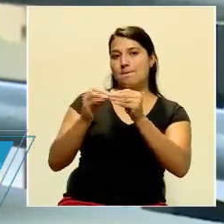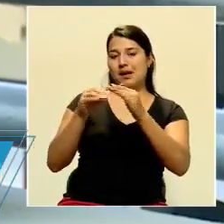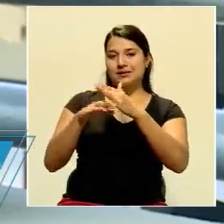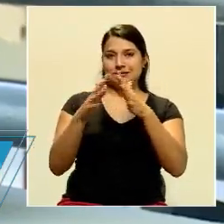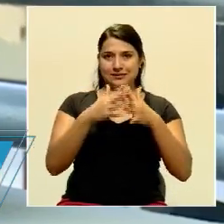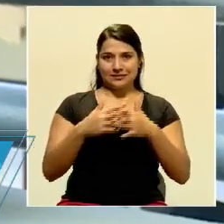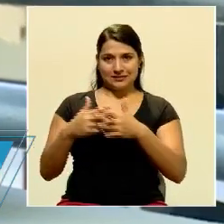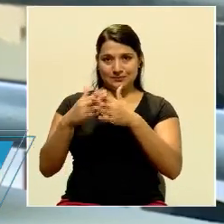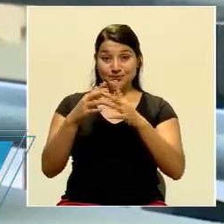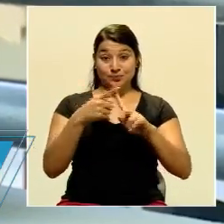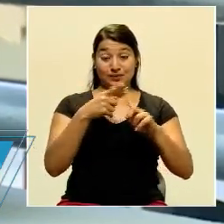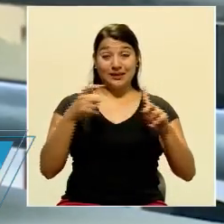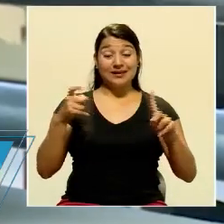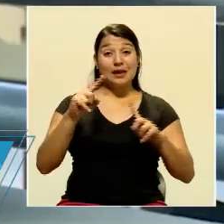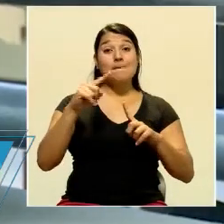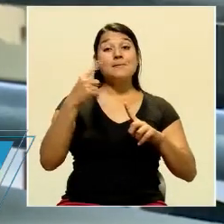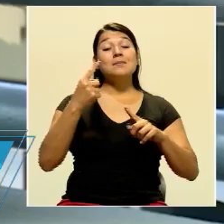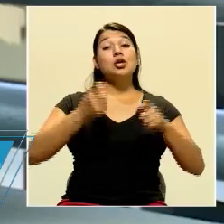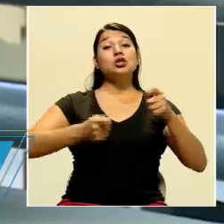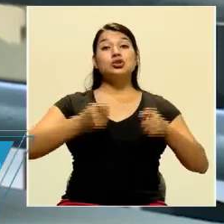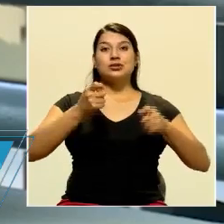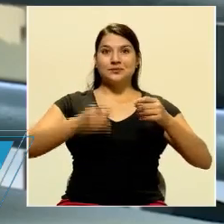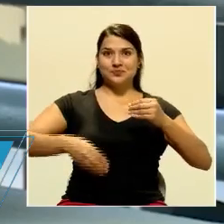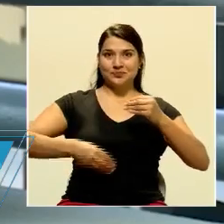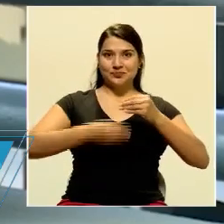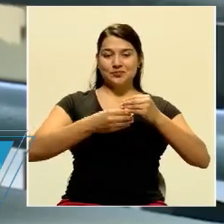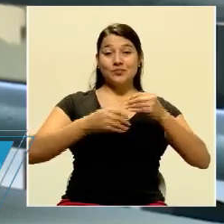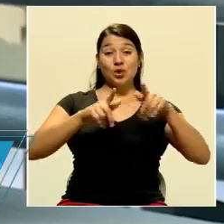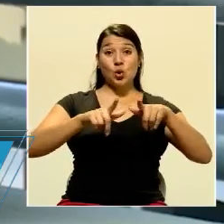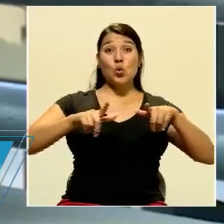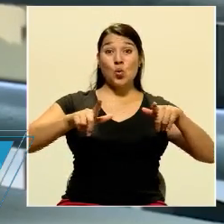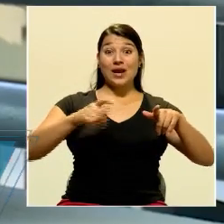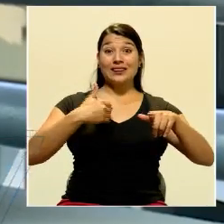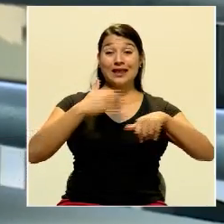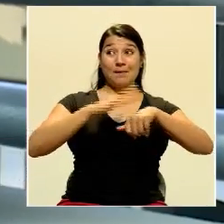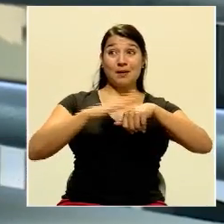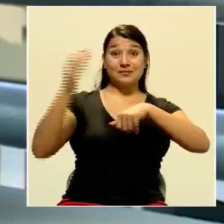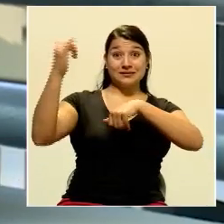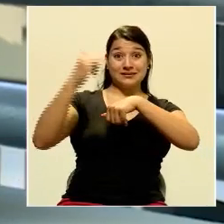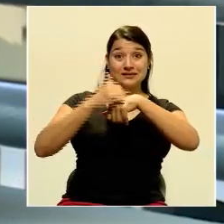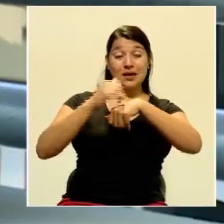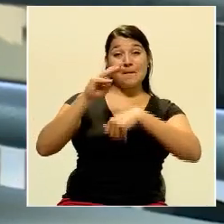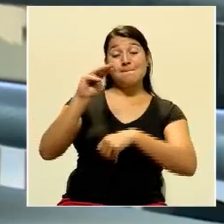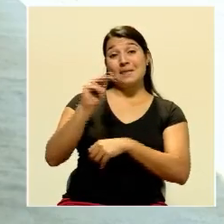del 1 de septiembre, se agregan a la lista ya permitida